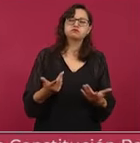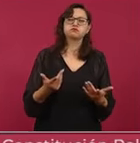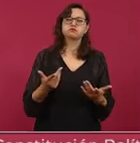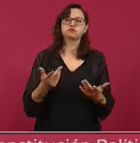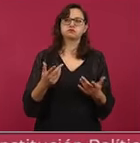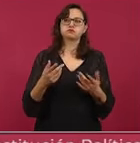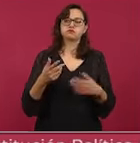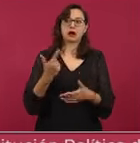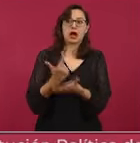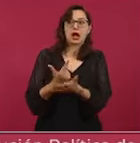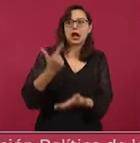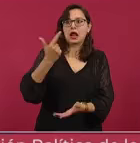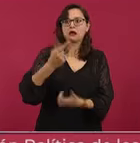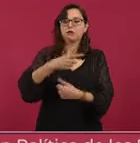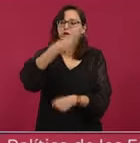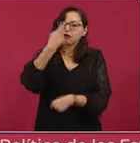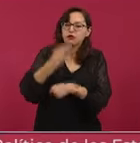nocivo